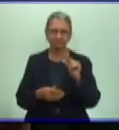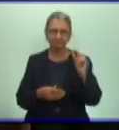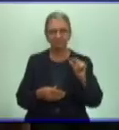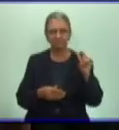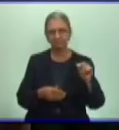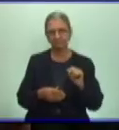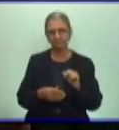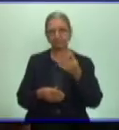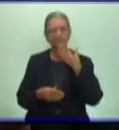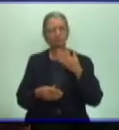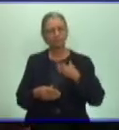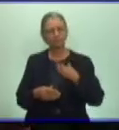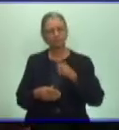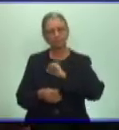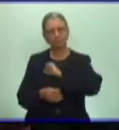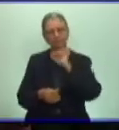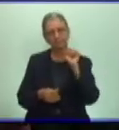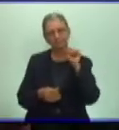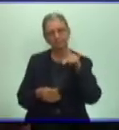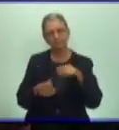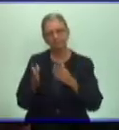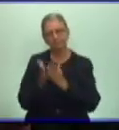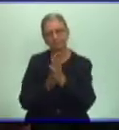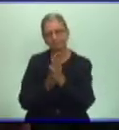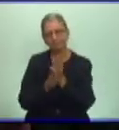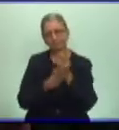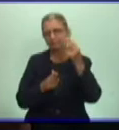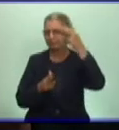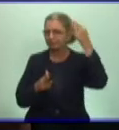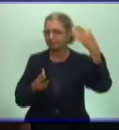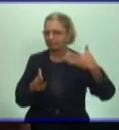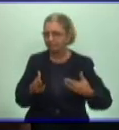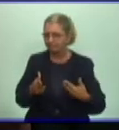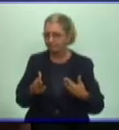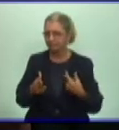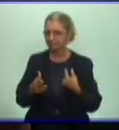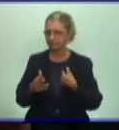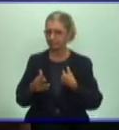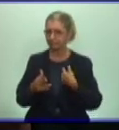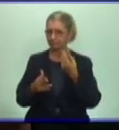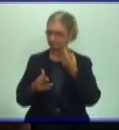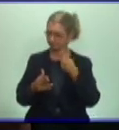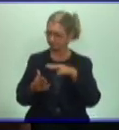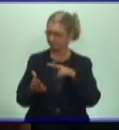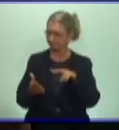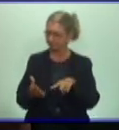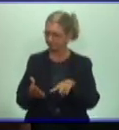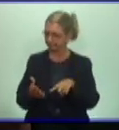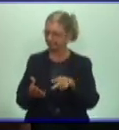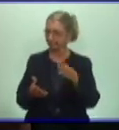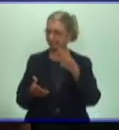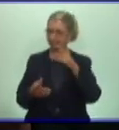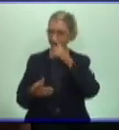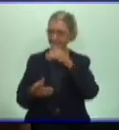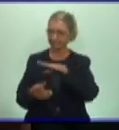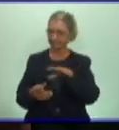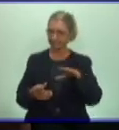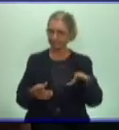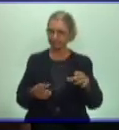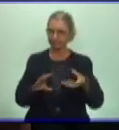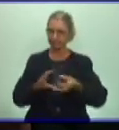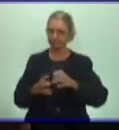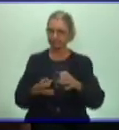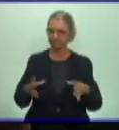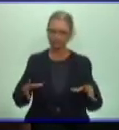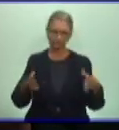¿cómo logramos y somos capaces de desarrollar habilidades que incluya que yo vea que mi niño está formado para poderse